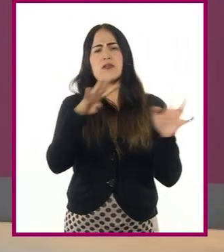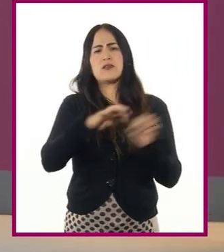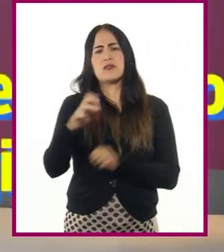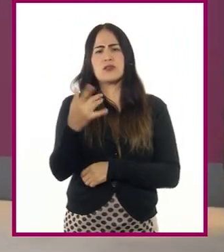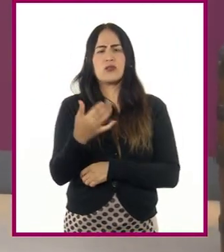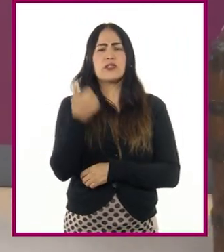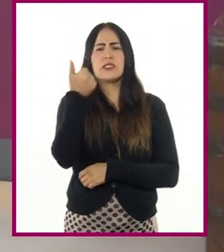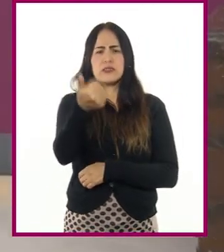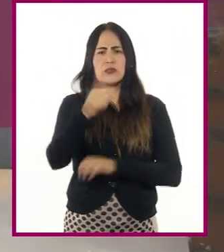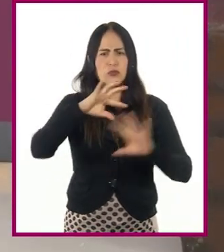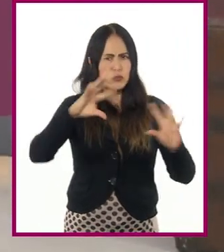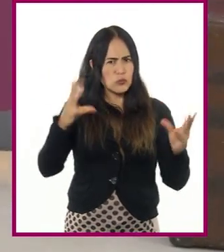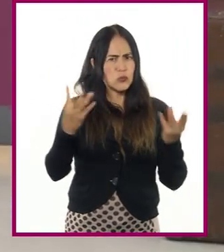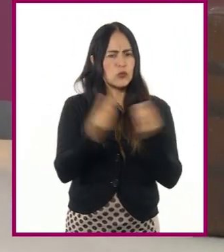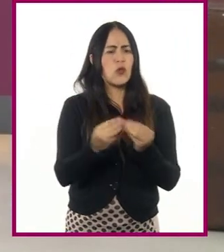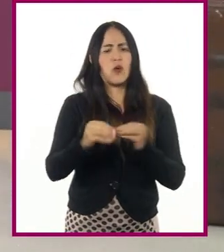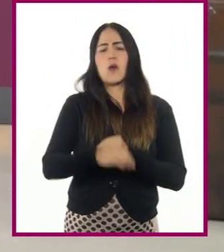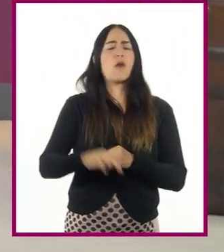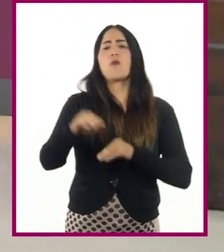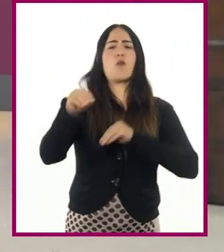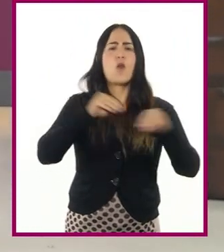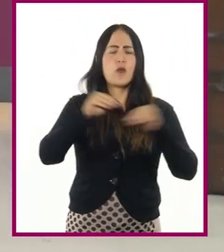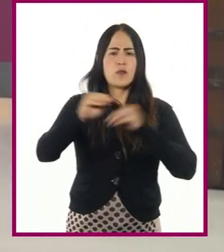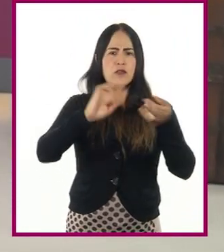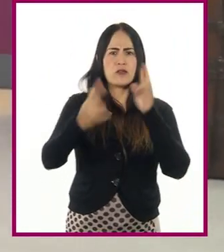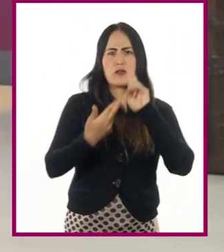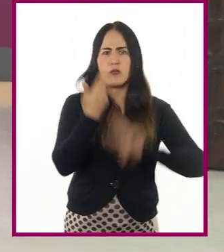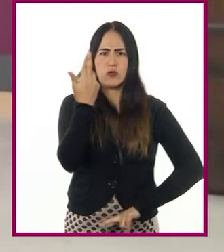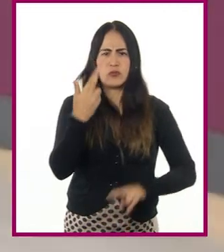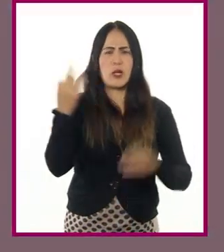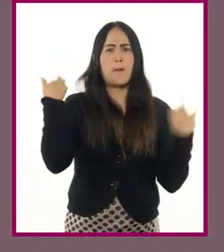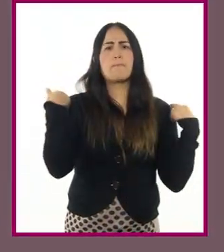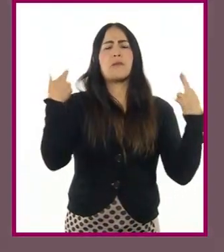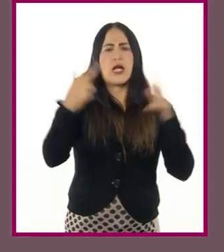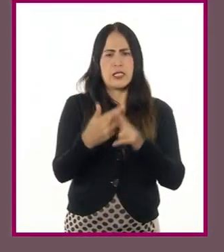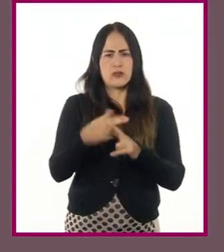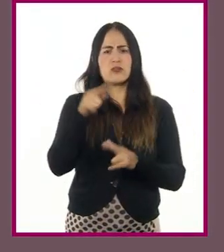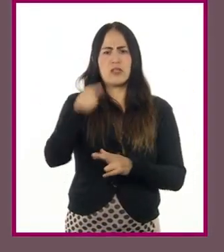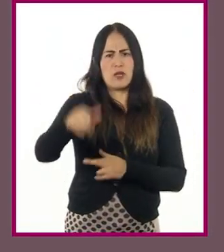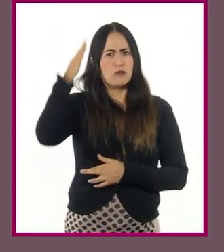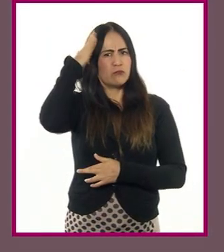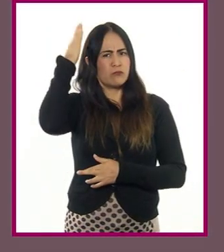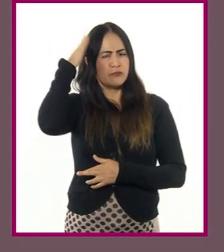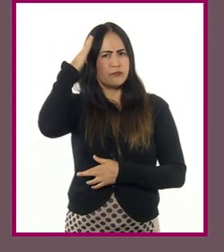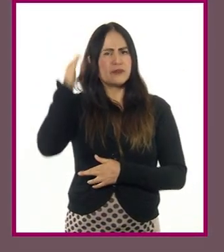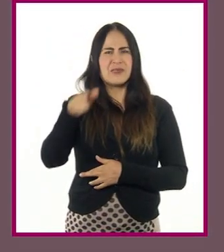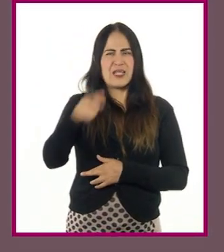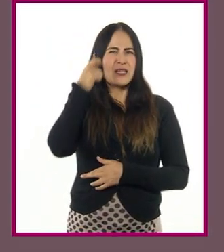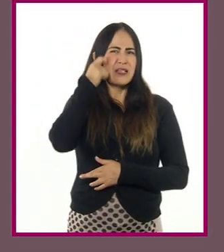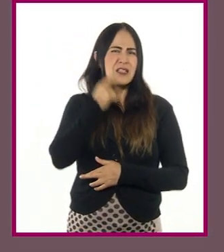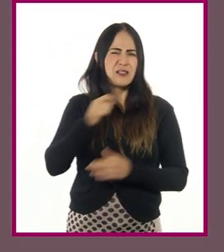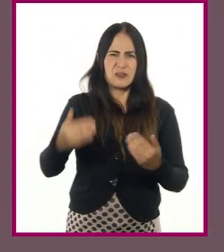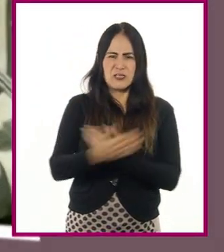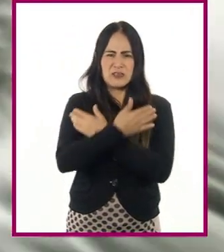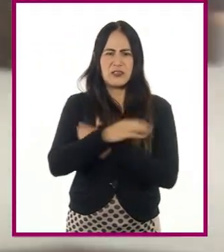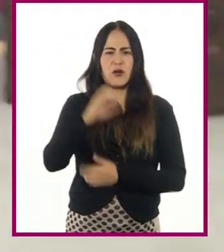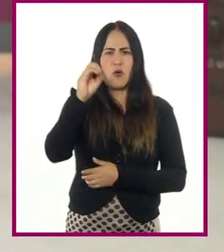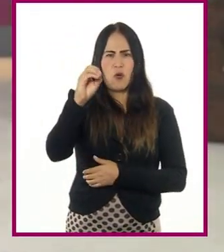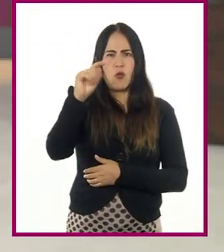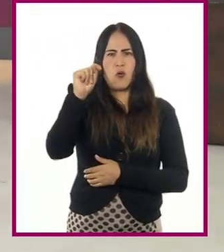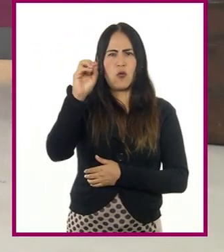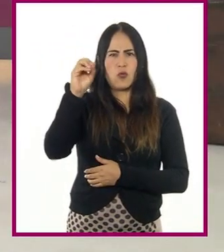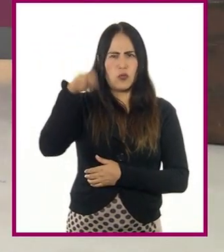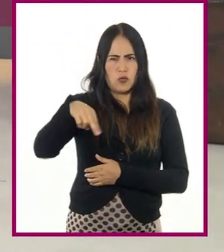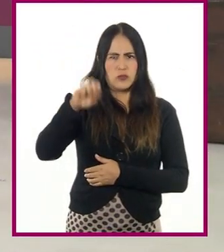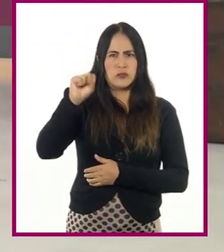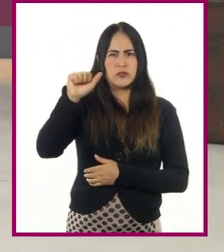se conformó el Movimiento Revolucionario del Magisterio, dirigido por el profesor guerrerense Otón Salazar. En